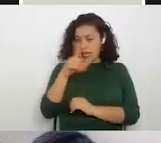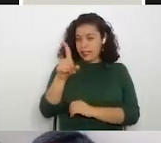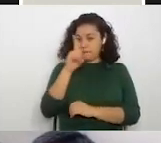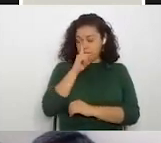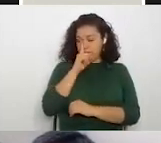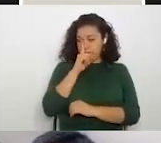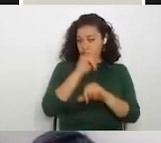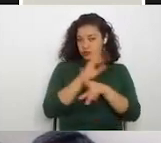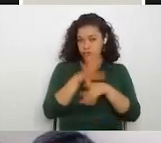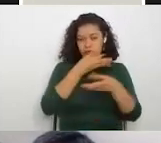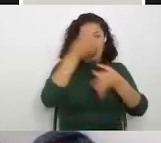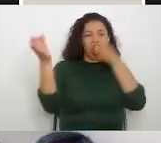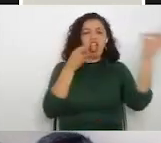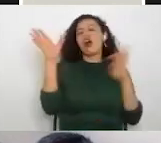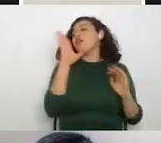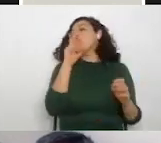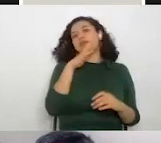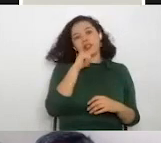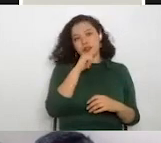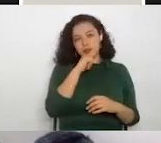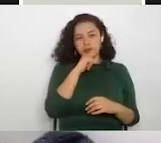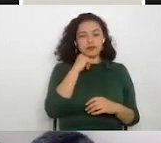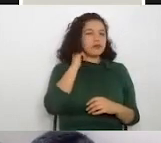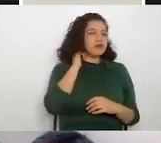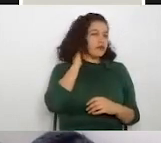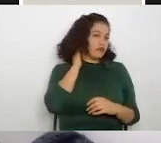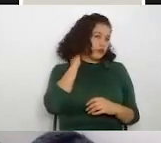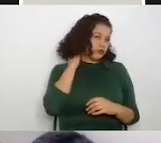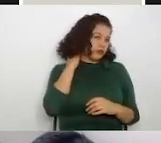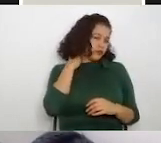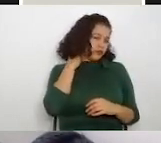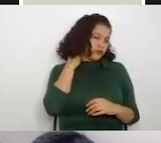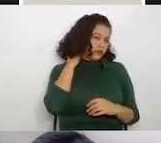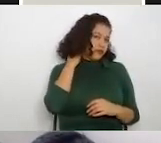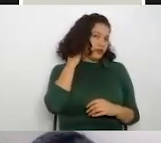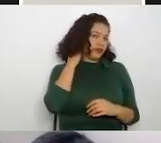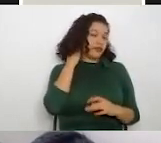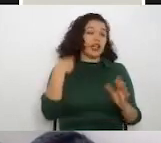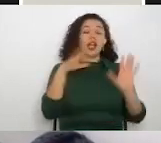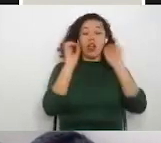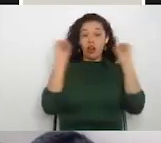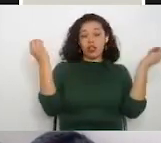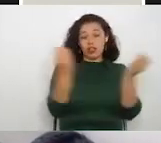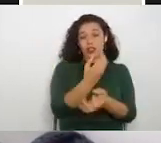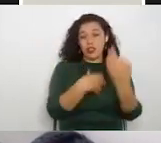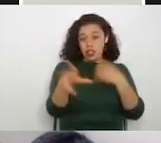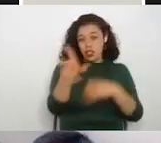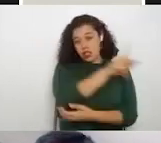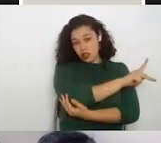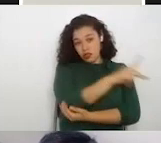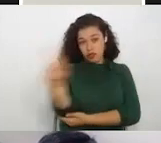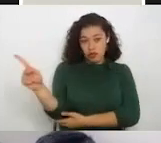de la información. Y entonces a mí me ha tocado ver organizaciones que toda su